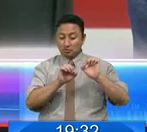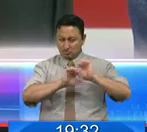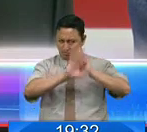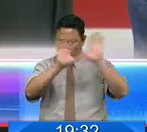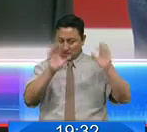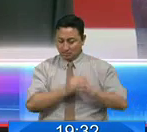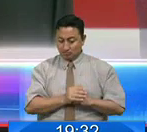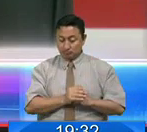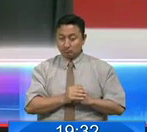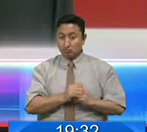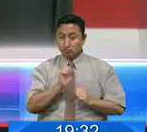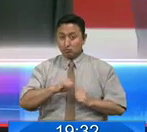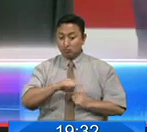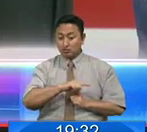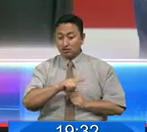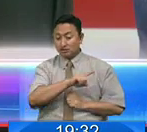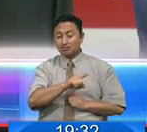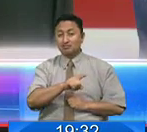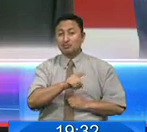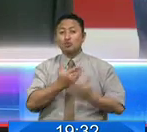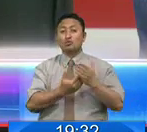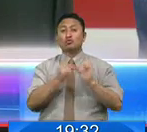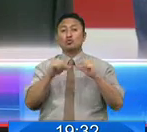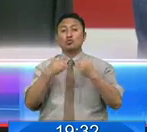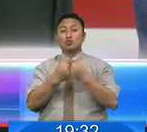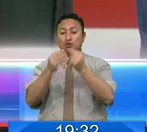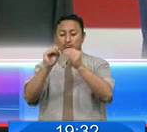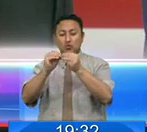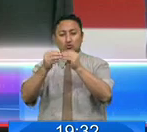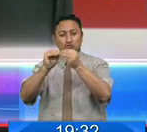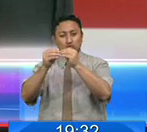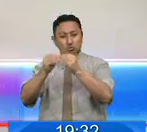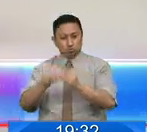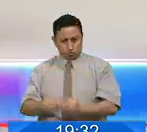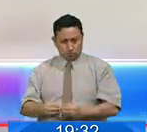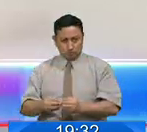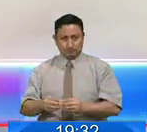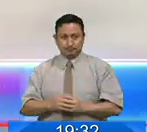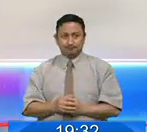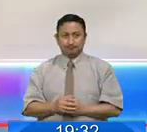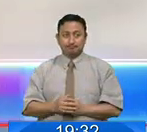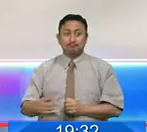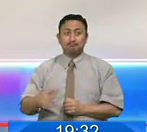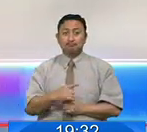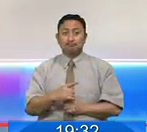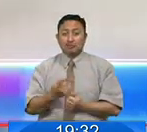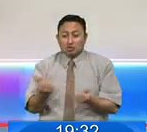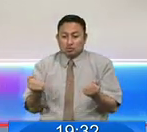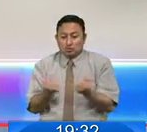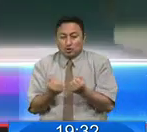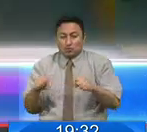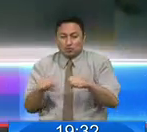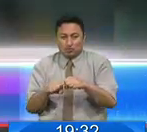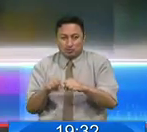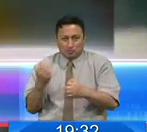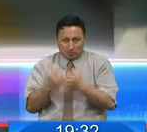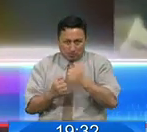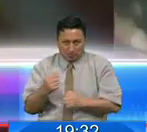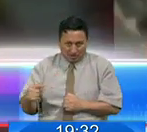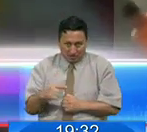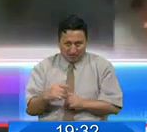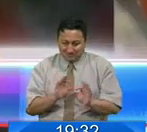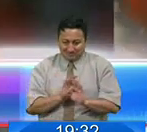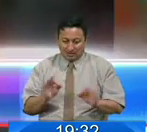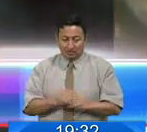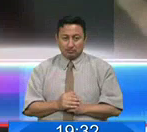lograremos formar este contingente operativo y limitar los amotinamientos y actos violentos es otra de las aristas